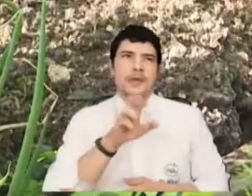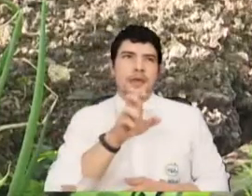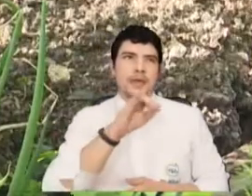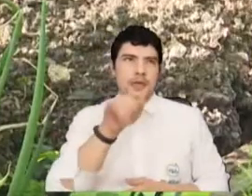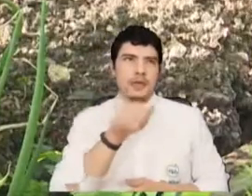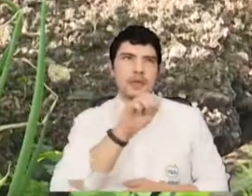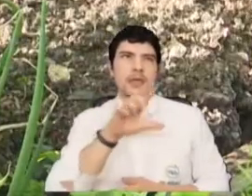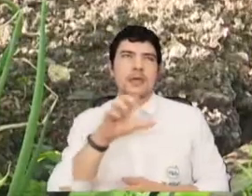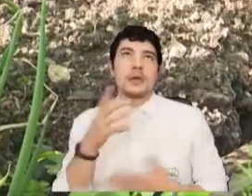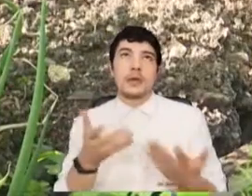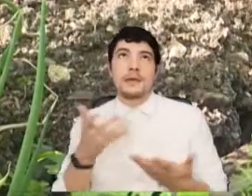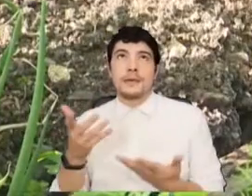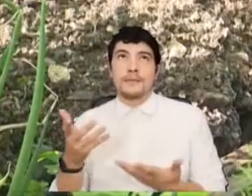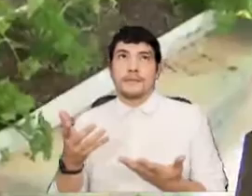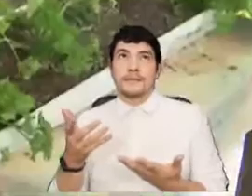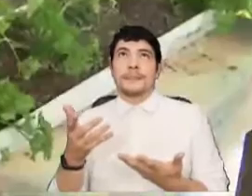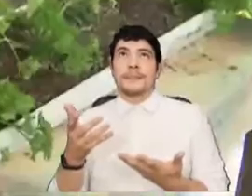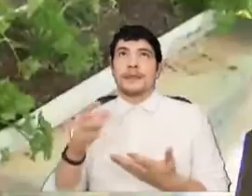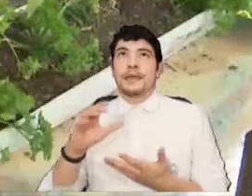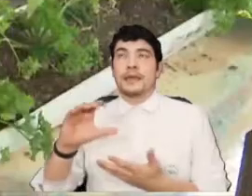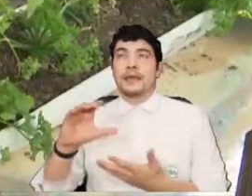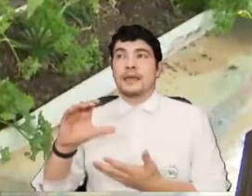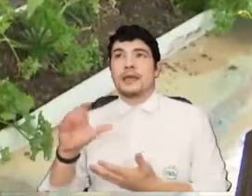la acelga china, el pepino,